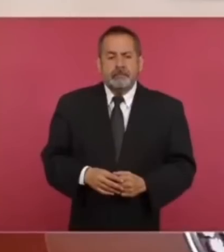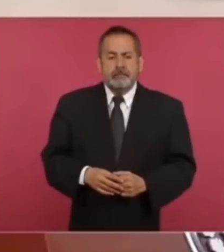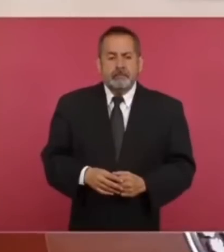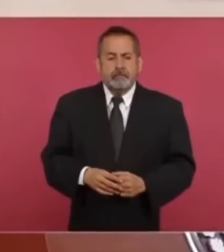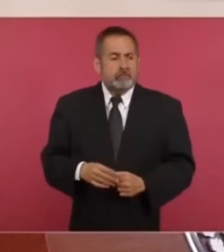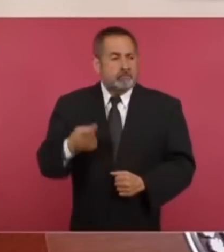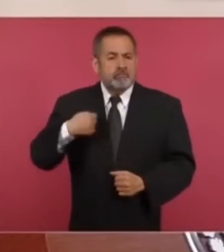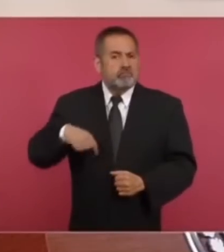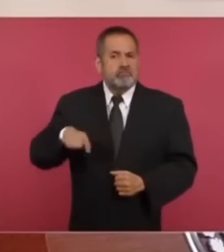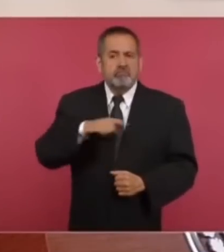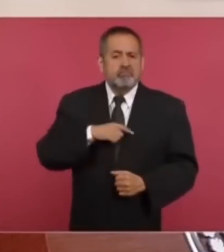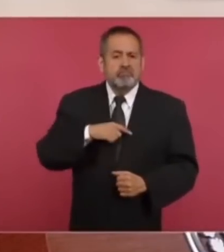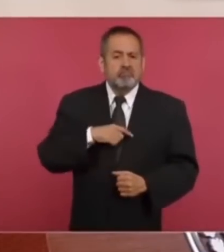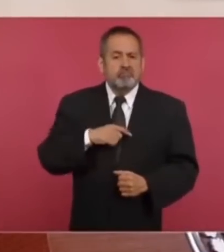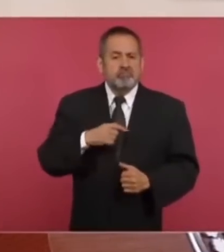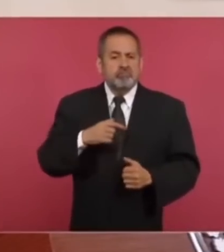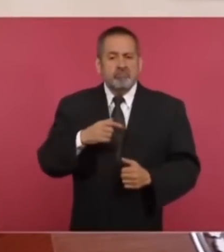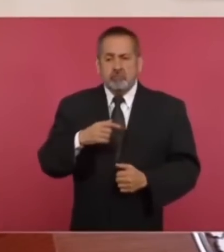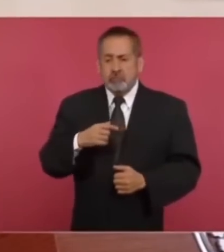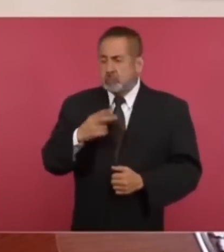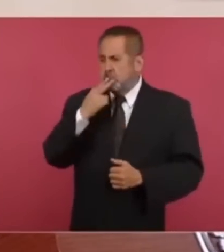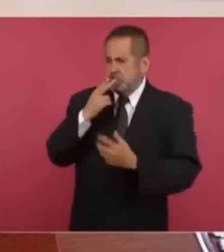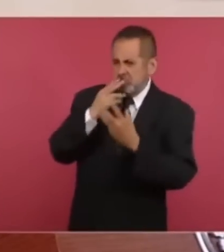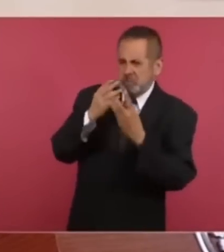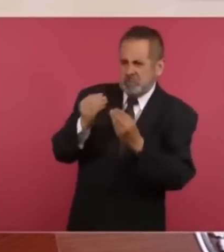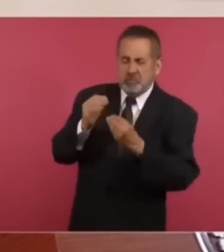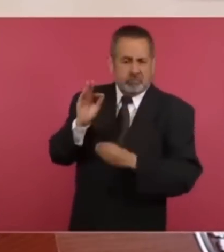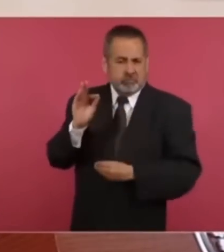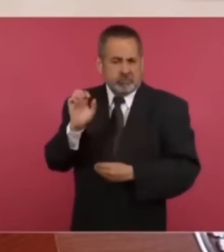no tenemos tanto consumo?